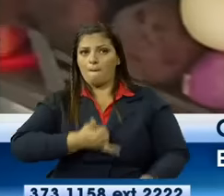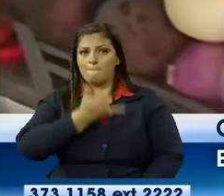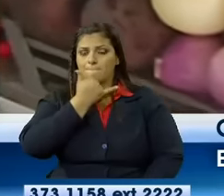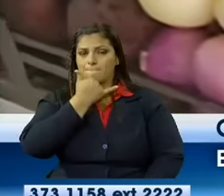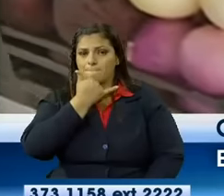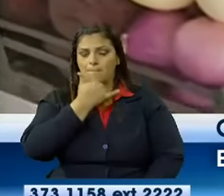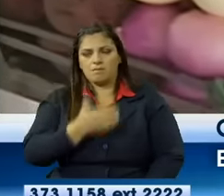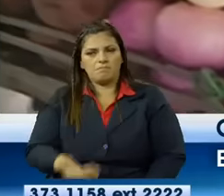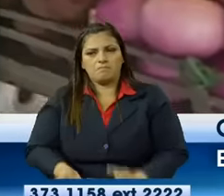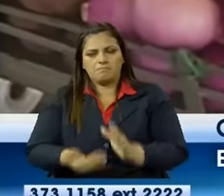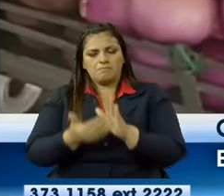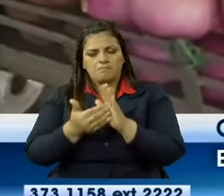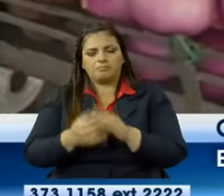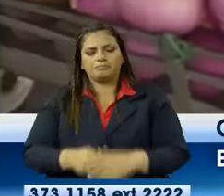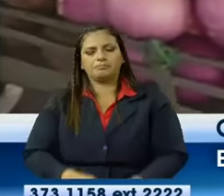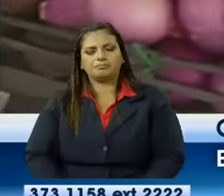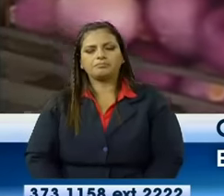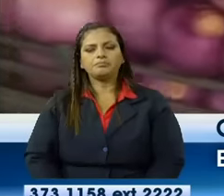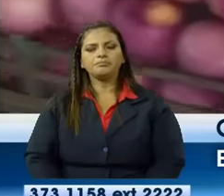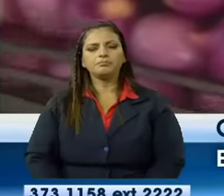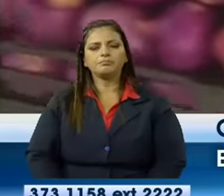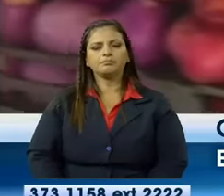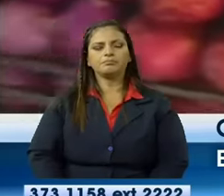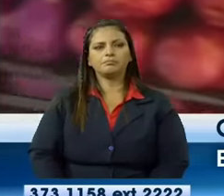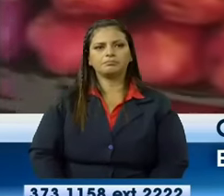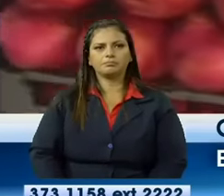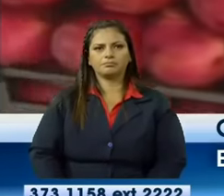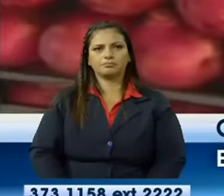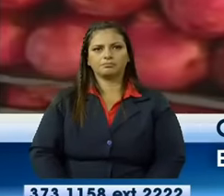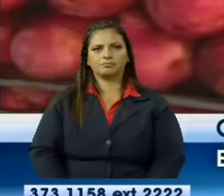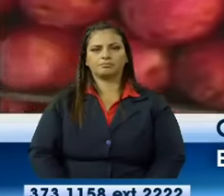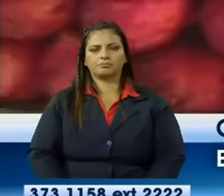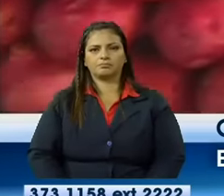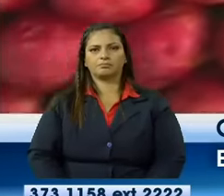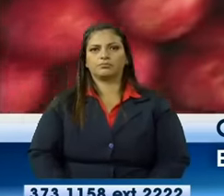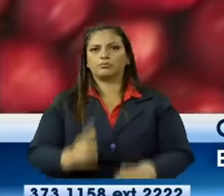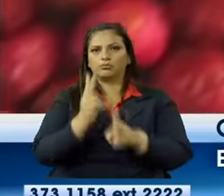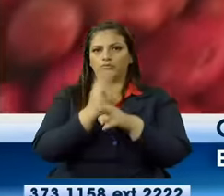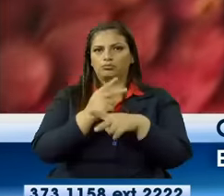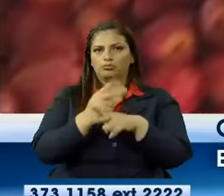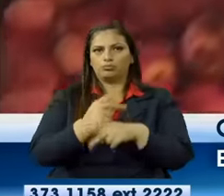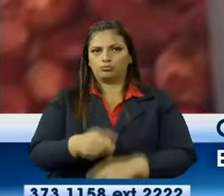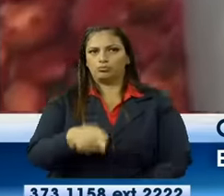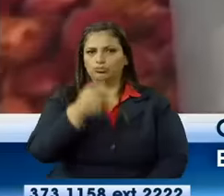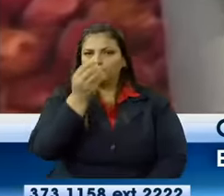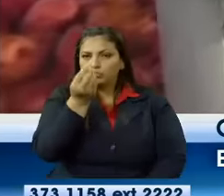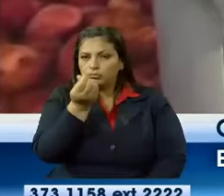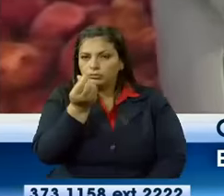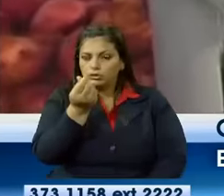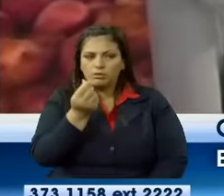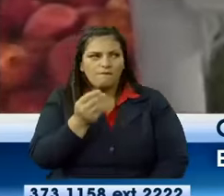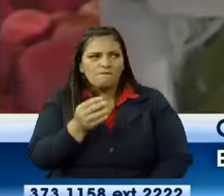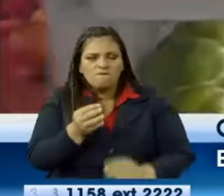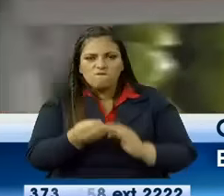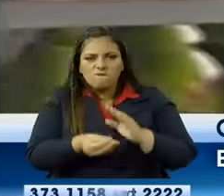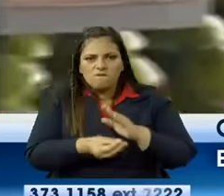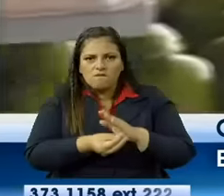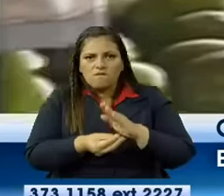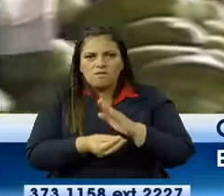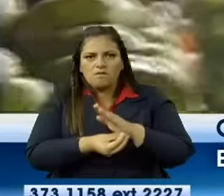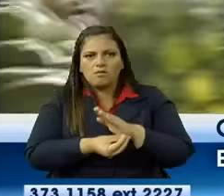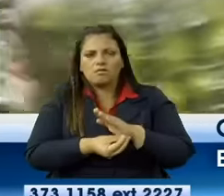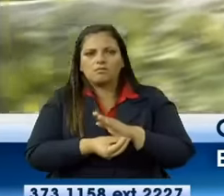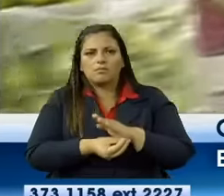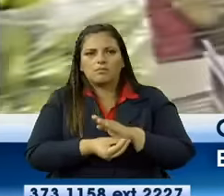por ejemplo, los comerciantes están adulterando los precios. Que cuando ya nos vieron en el accionar, en este operativo